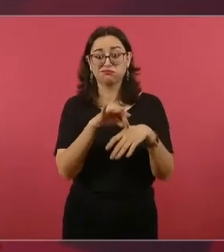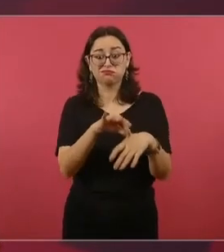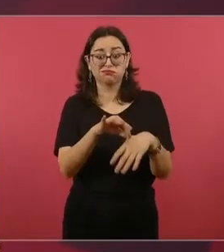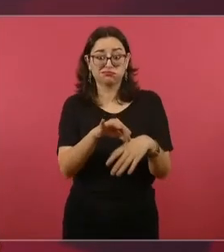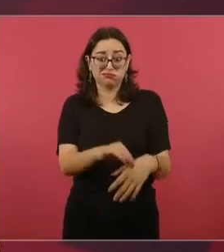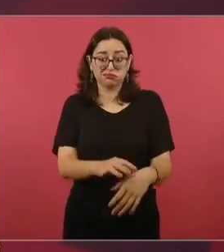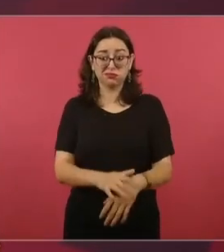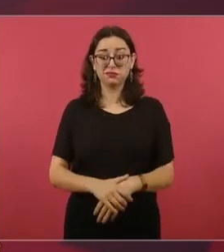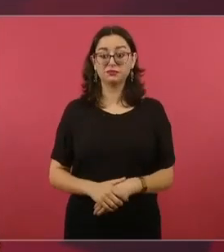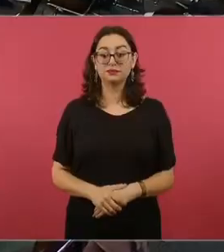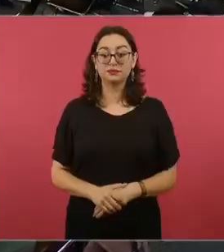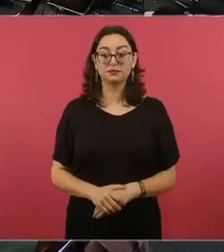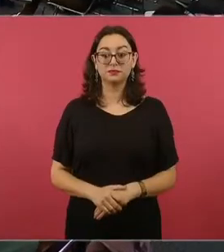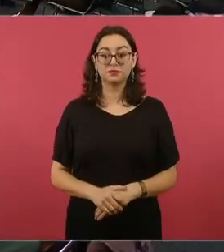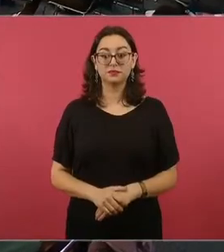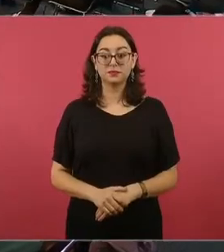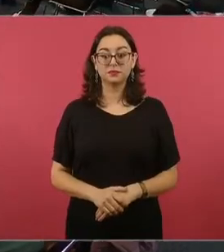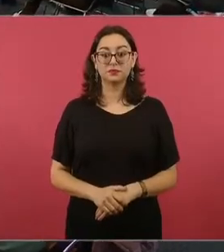¿Quién?